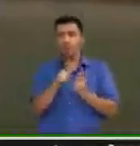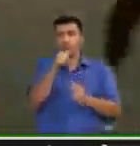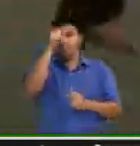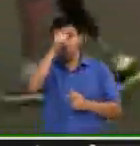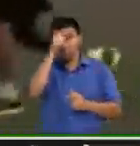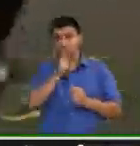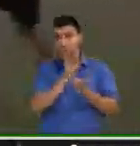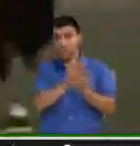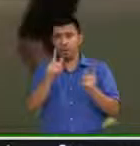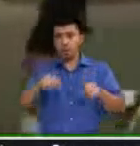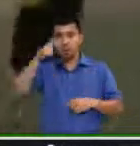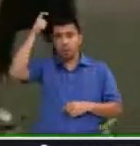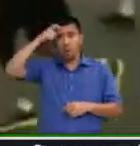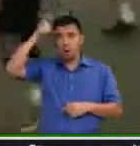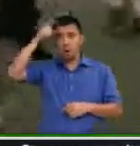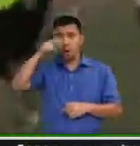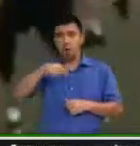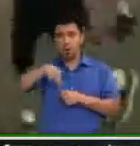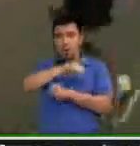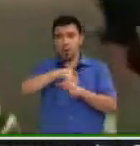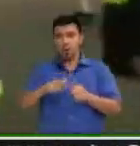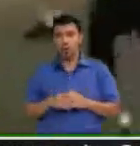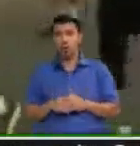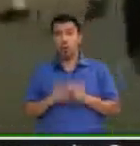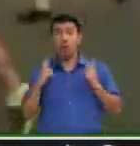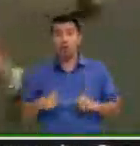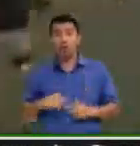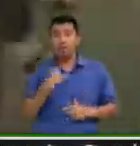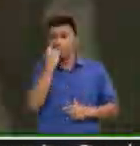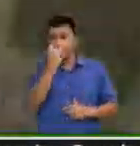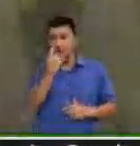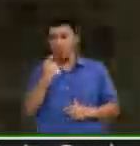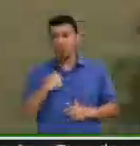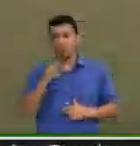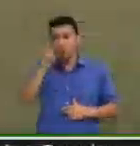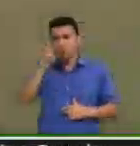Parque Corona a las 7 de la mañana, mientras los aficionados partirán a las 8 de la mañana del Parque de las Cigarras.